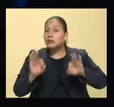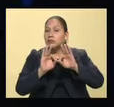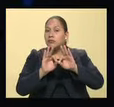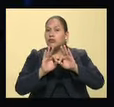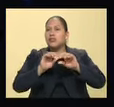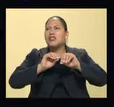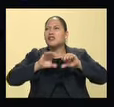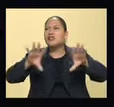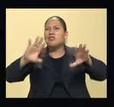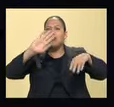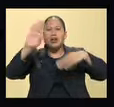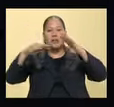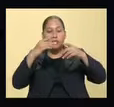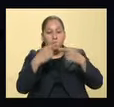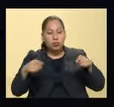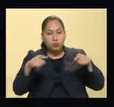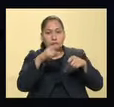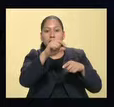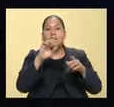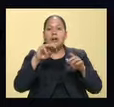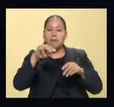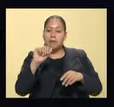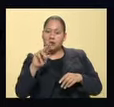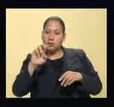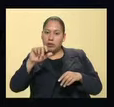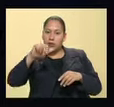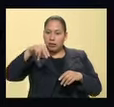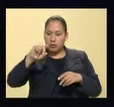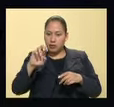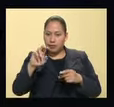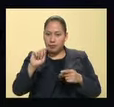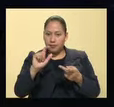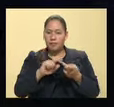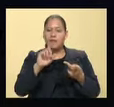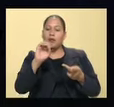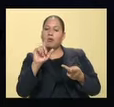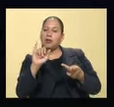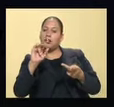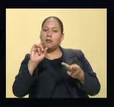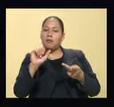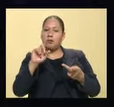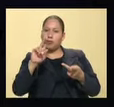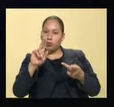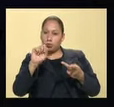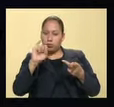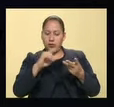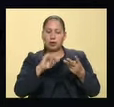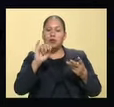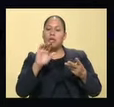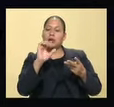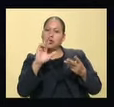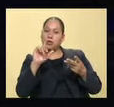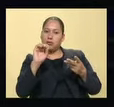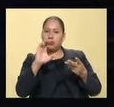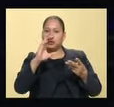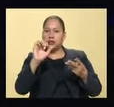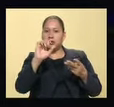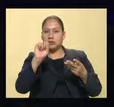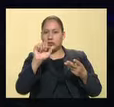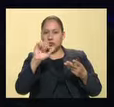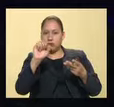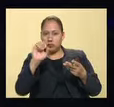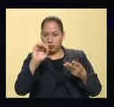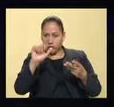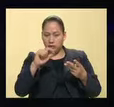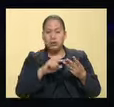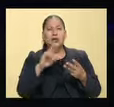mundo musical de nuestro país, como Manuel Landeta, Olivia Bucio, Juan Carlos Casasola. Bueno, verdaderamente no se